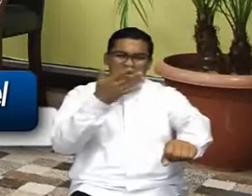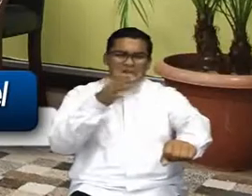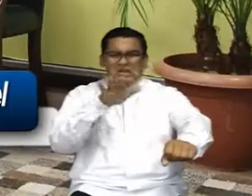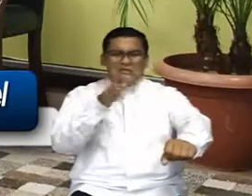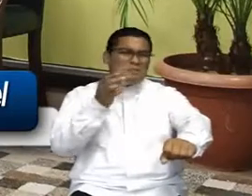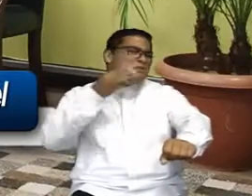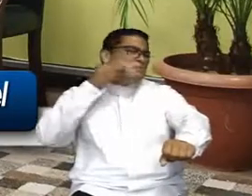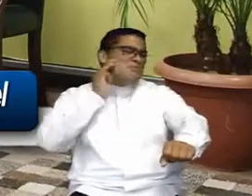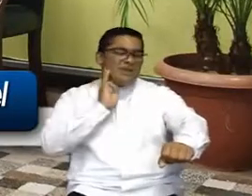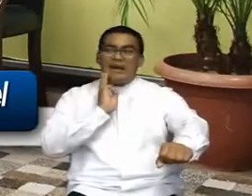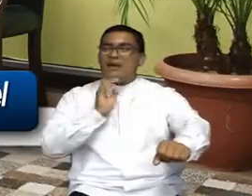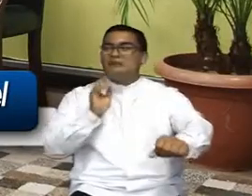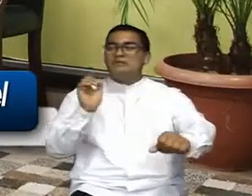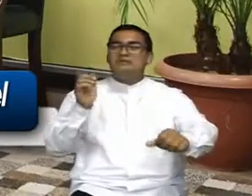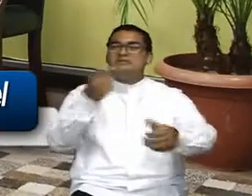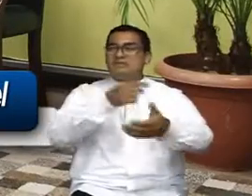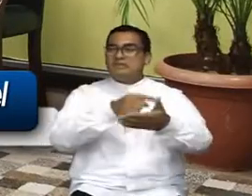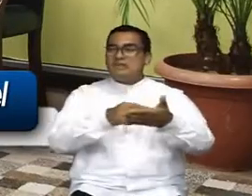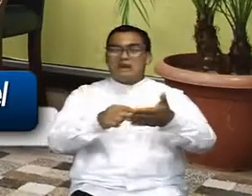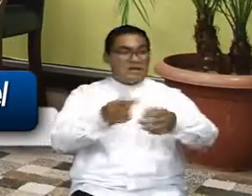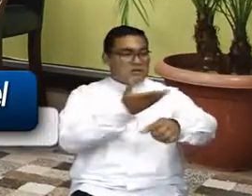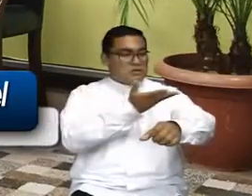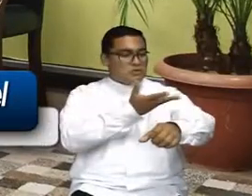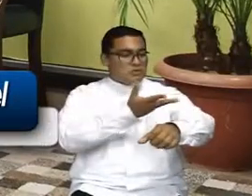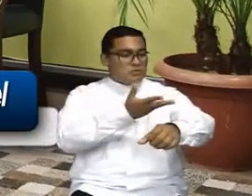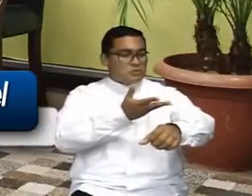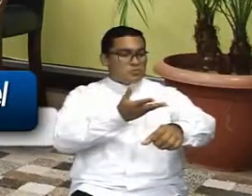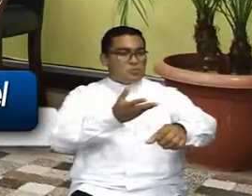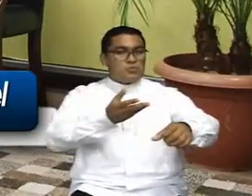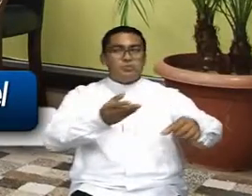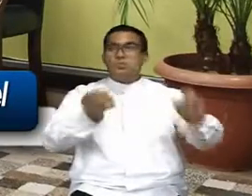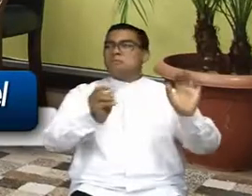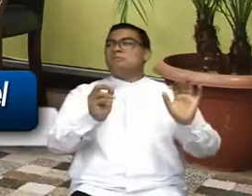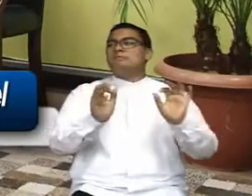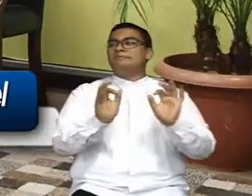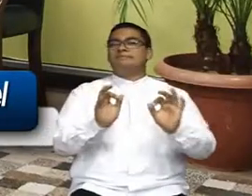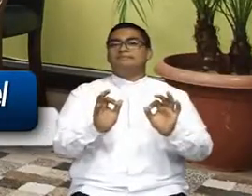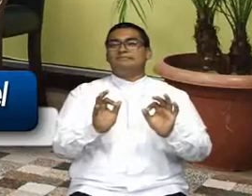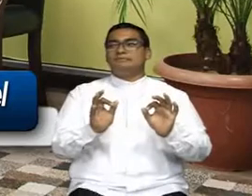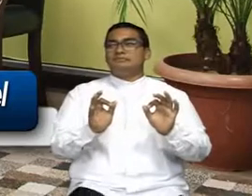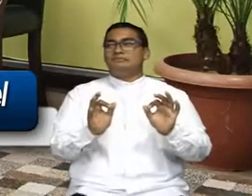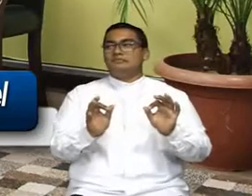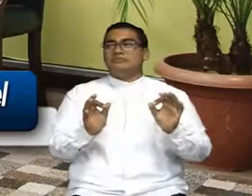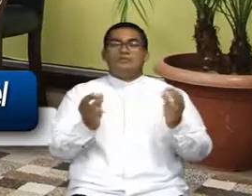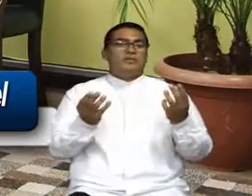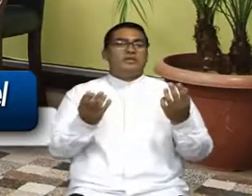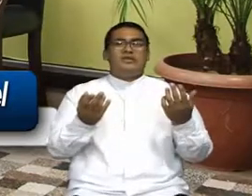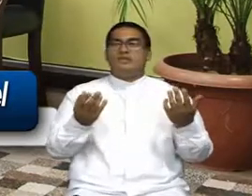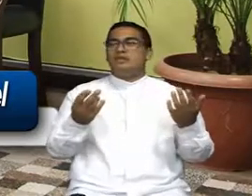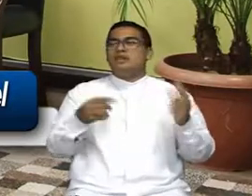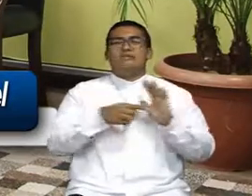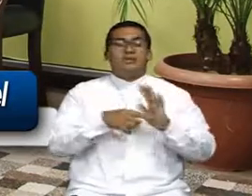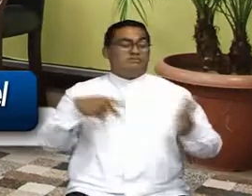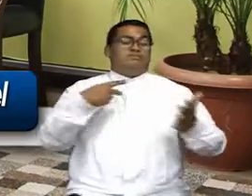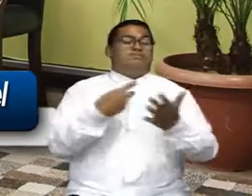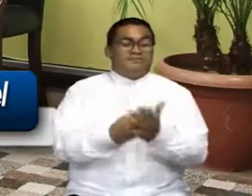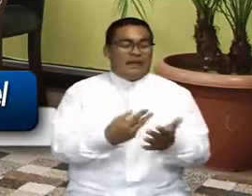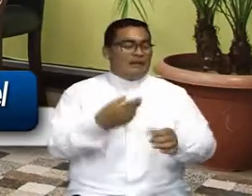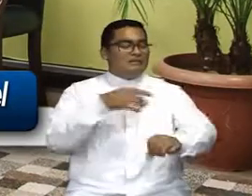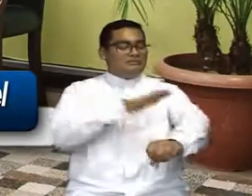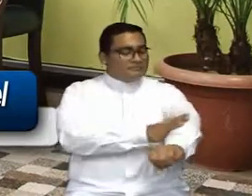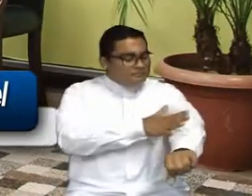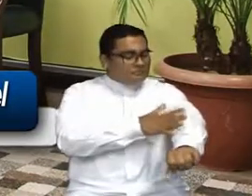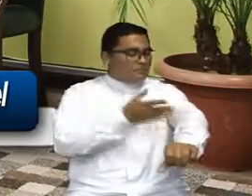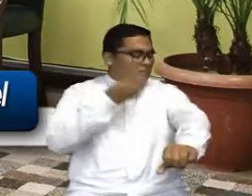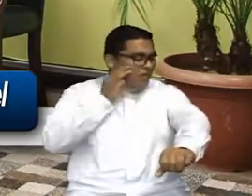ya con las semanas en el que él va desapareciendo, va disminuyendo la tonalidad, porque eso, ya, como les expliqué, es una ruptura de los vasos sanguíneos